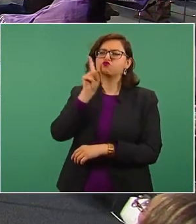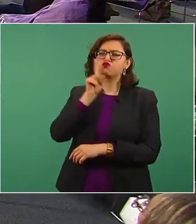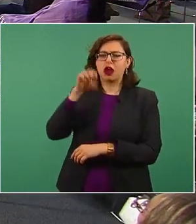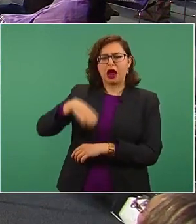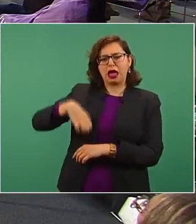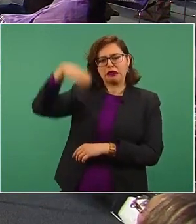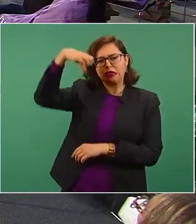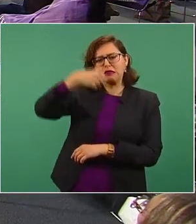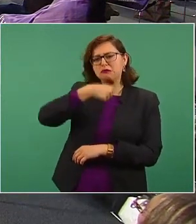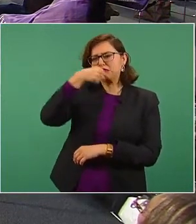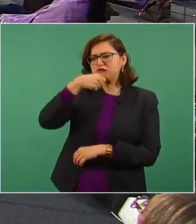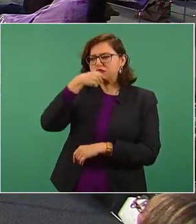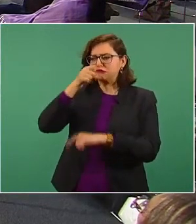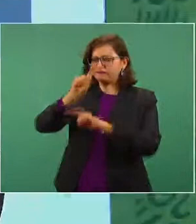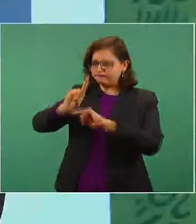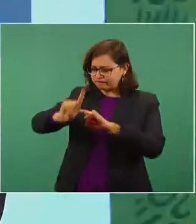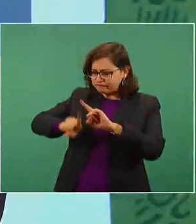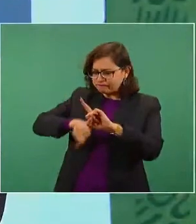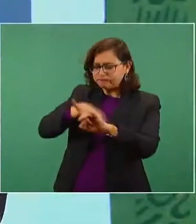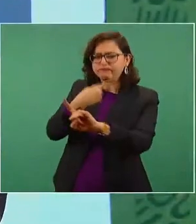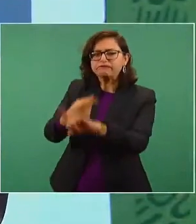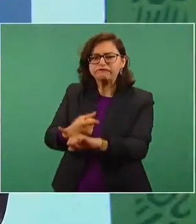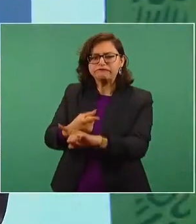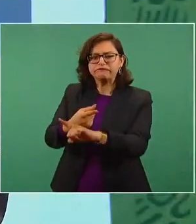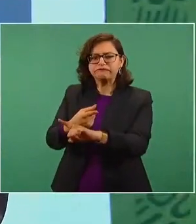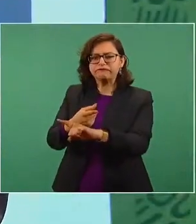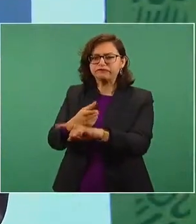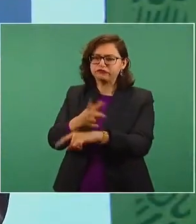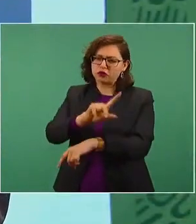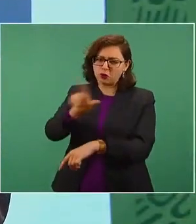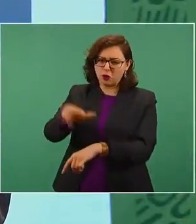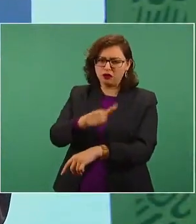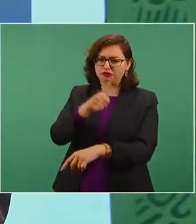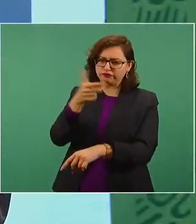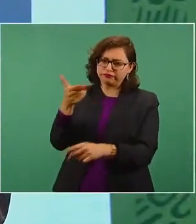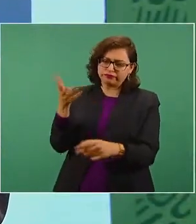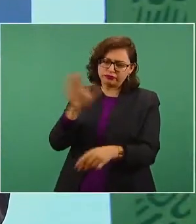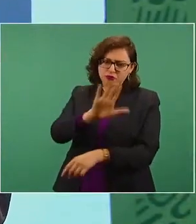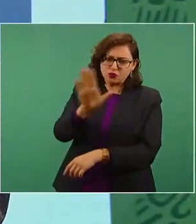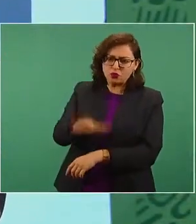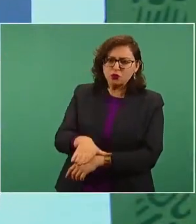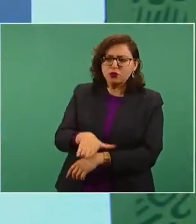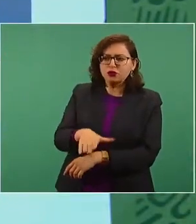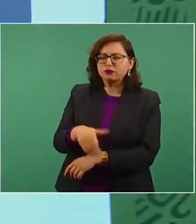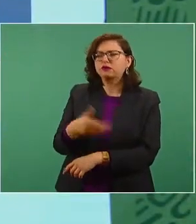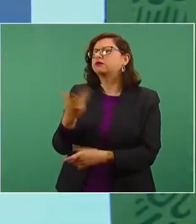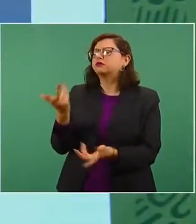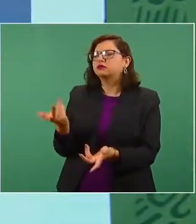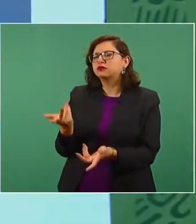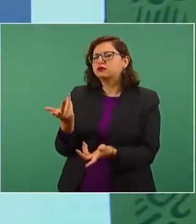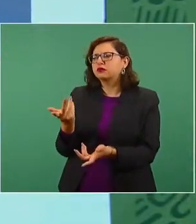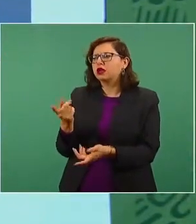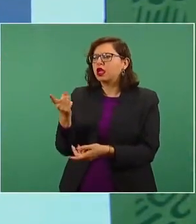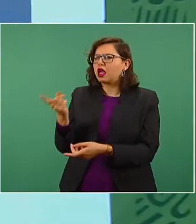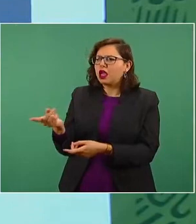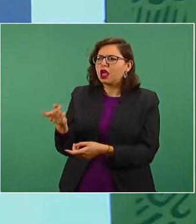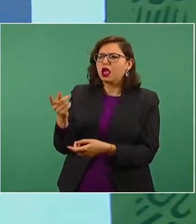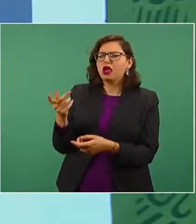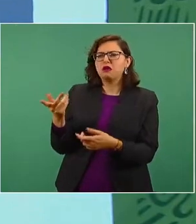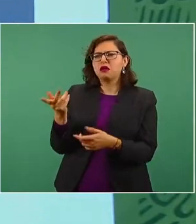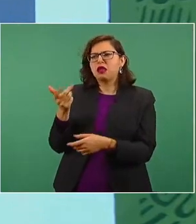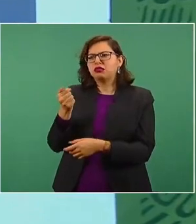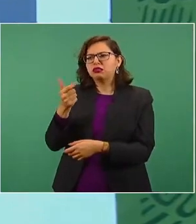¿Cuántos reportajes hizo Televisa o Azteca o el Reforma o el